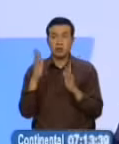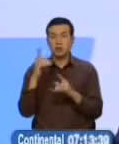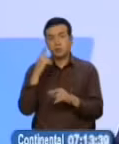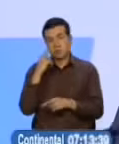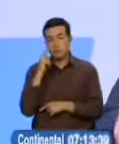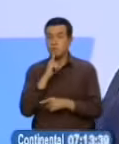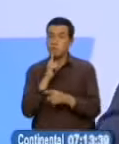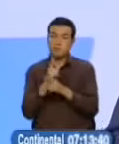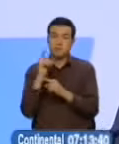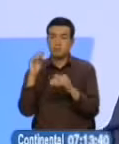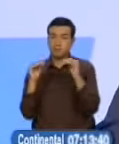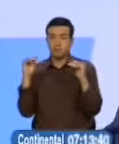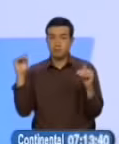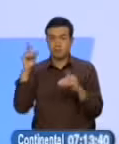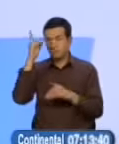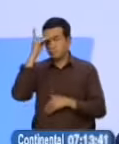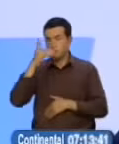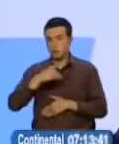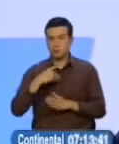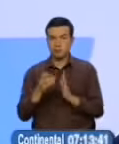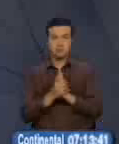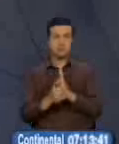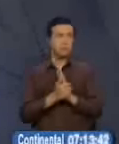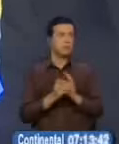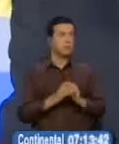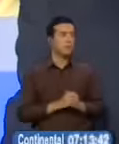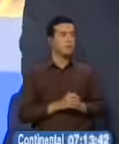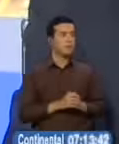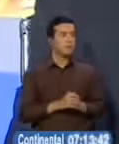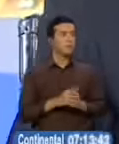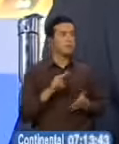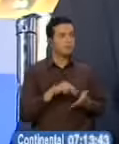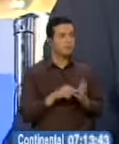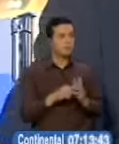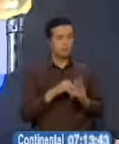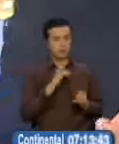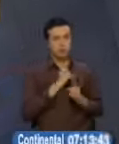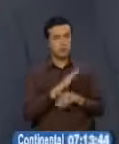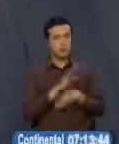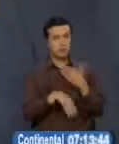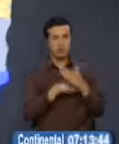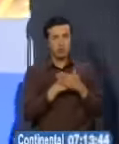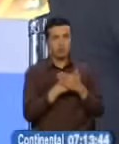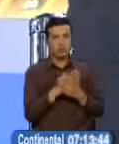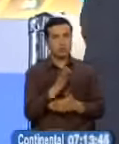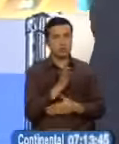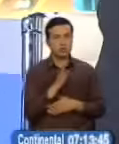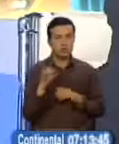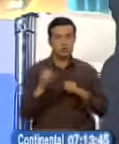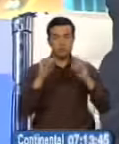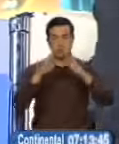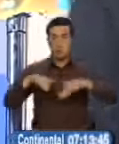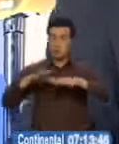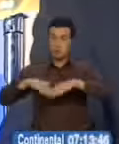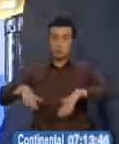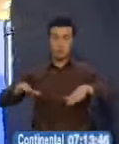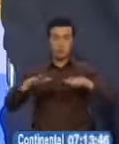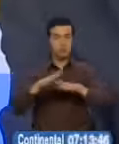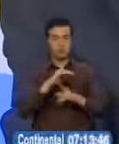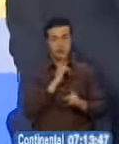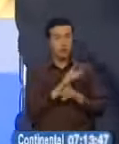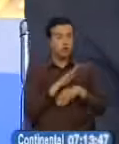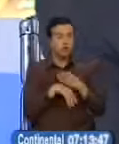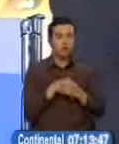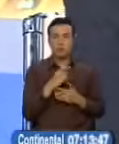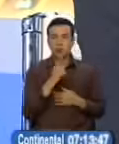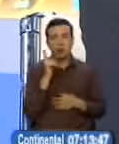de oportunidad en la toma de decisiones. Hablemos de ese costo de oportunidad. Es decir, bueno, todo el mundo es director técnico luego del partido, pero vamos a lo siguiente.